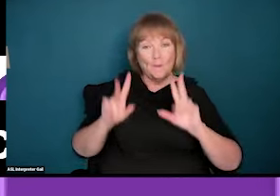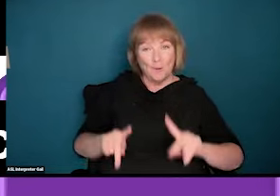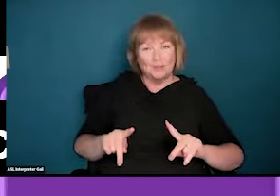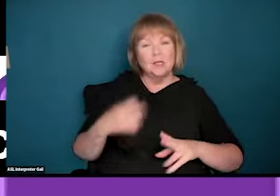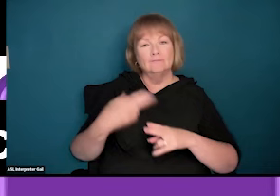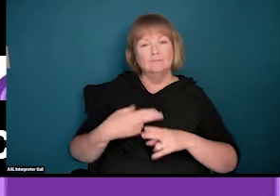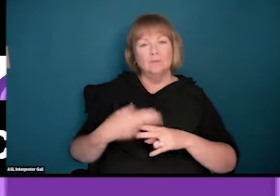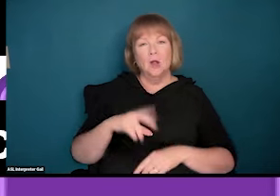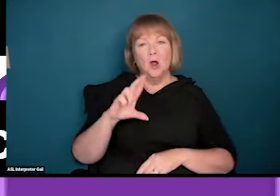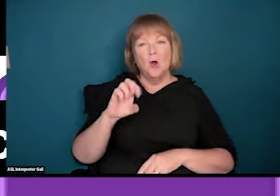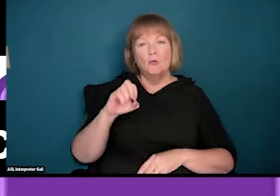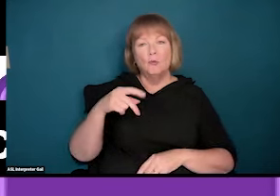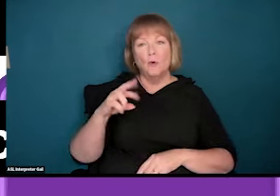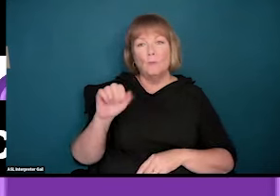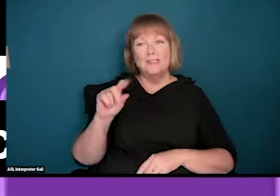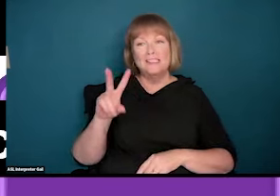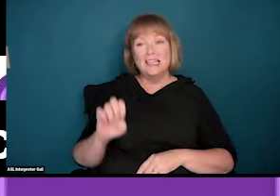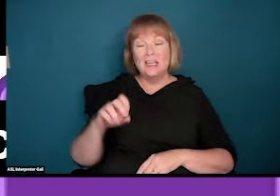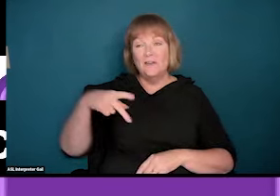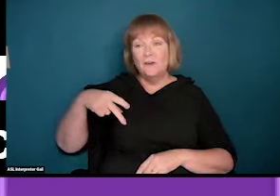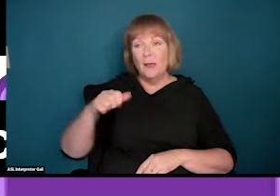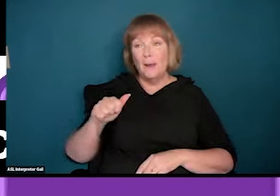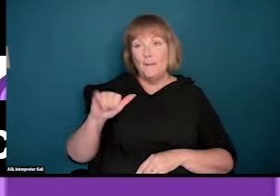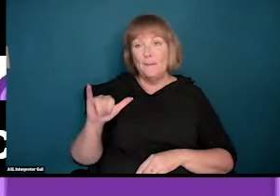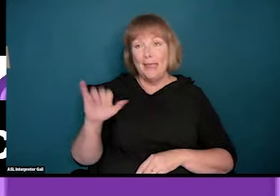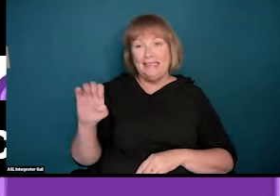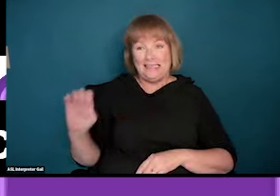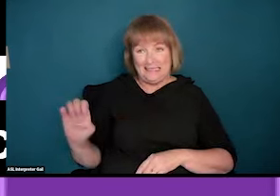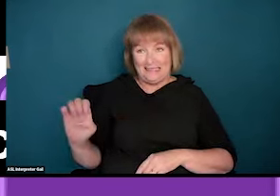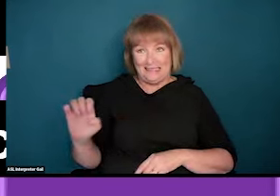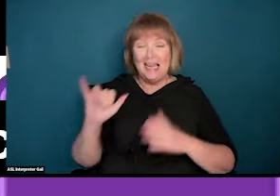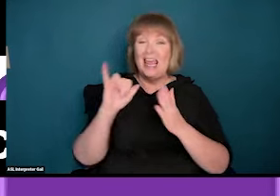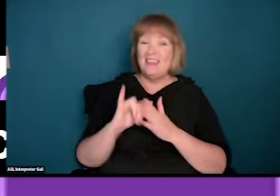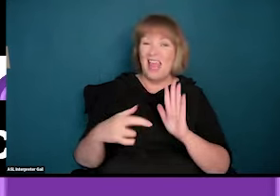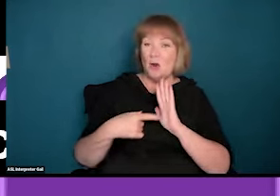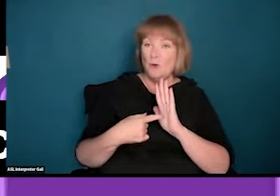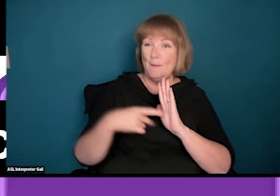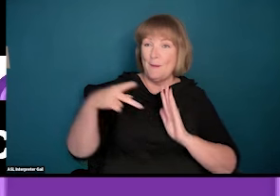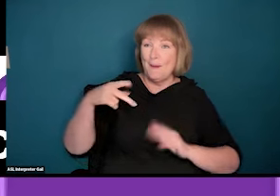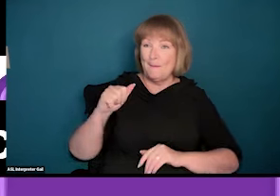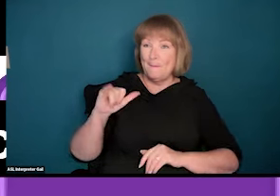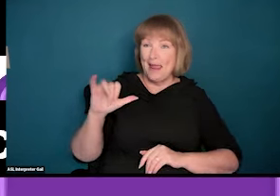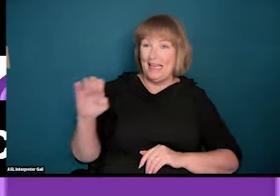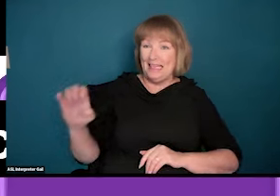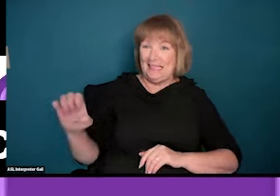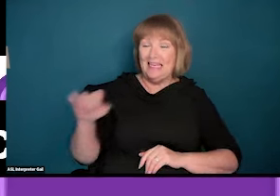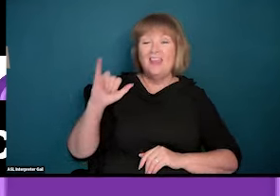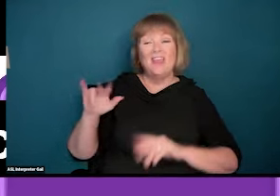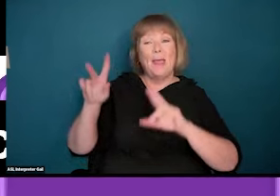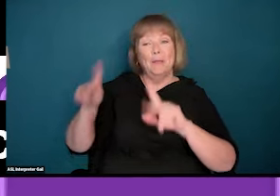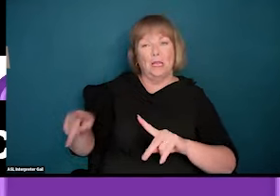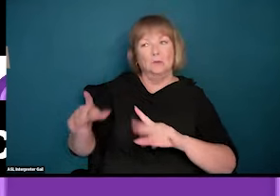reto, usted puede designar a alguien como el representante que paga. Ese representante